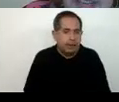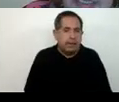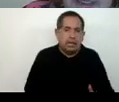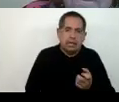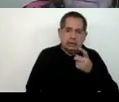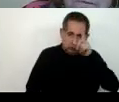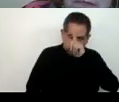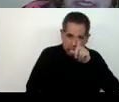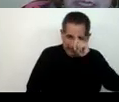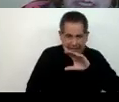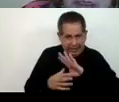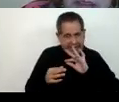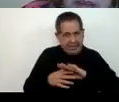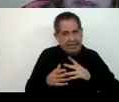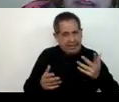sugiere es que